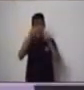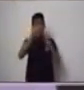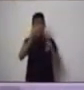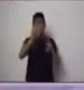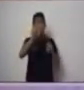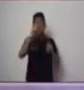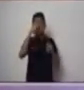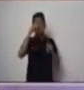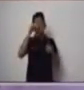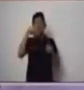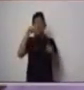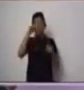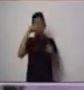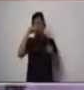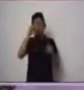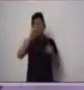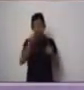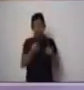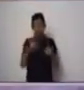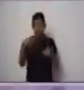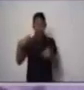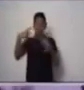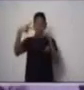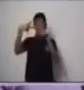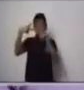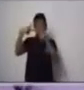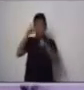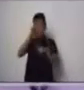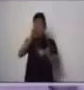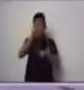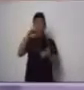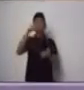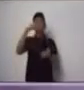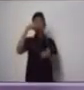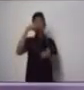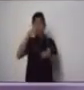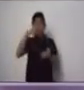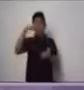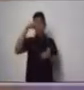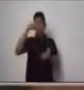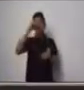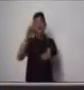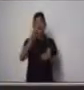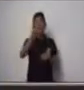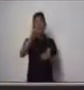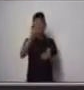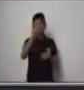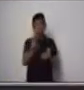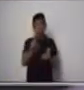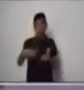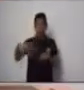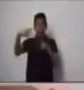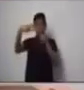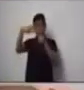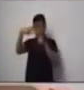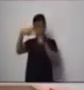Saltamontes un nuevo significado. Espantapájaros otro nuevo significado.